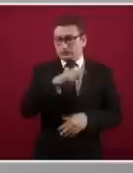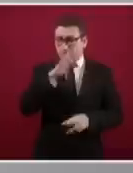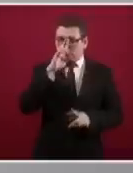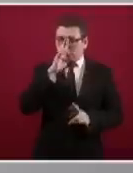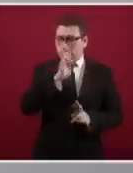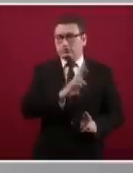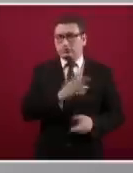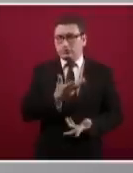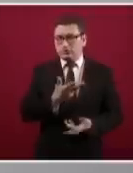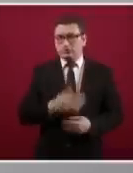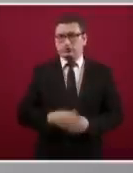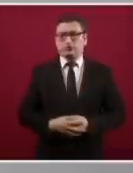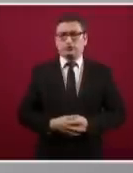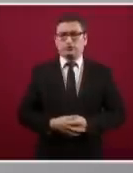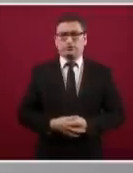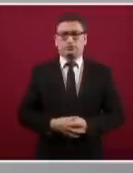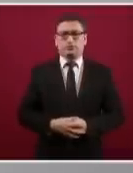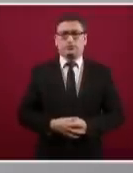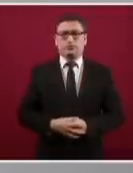O sea,